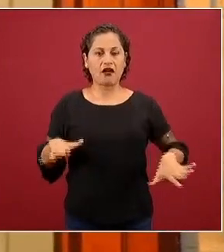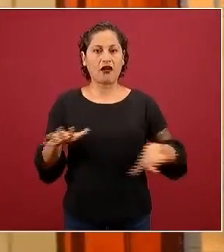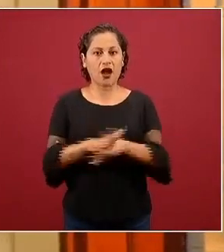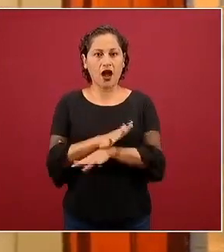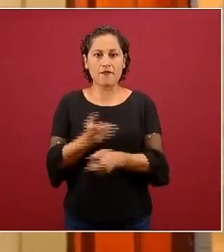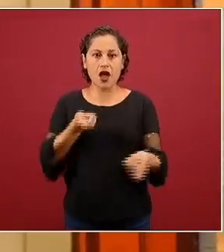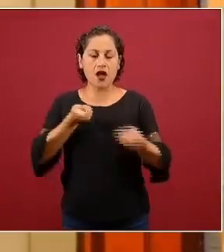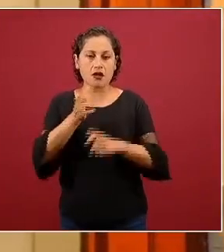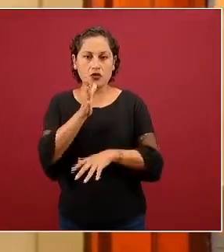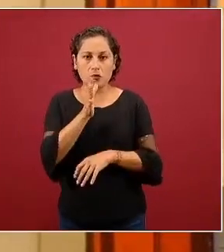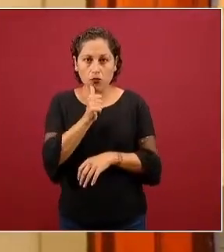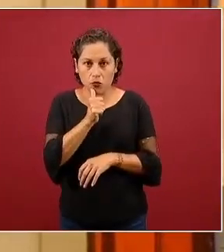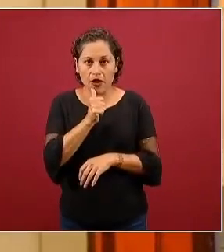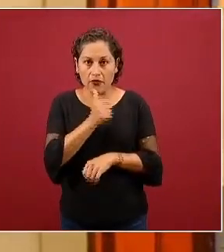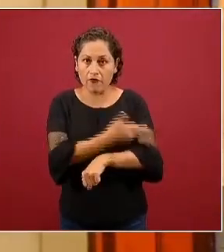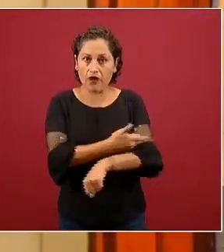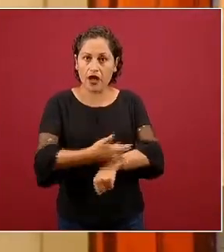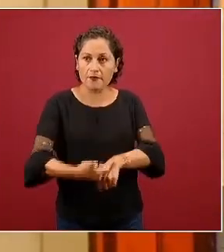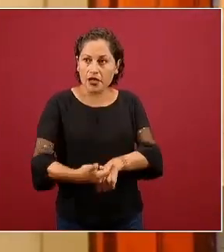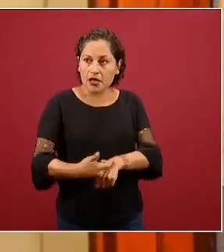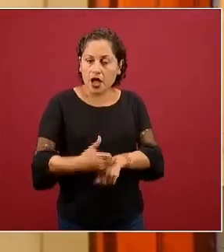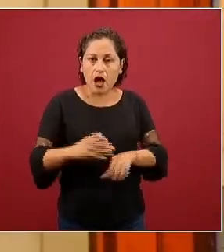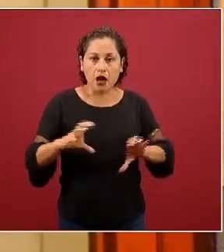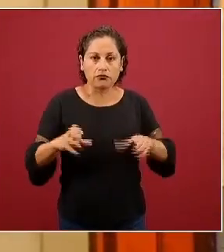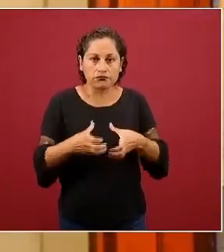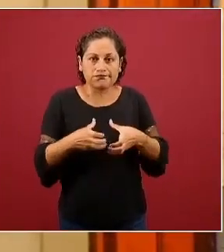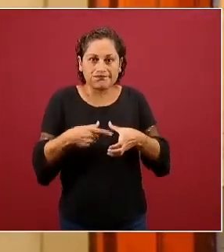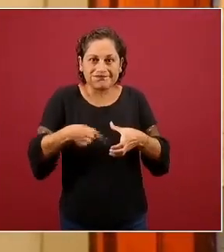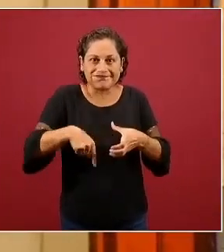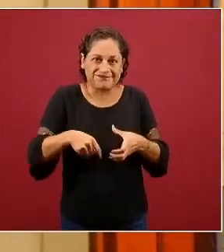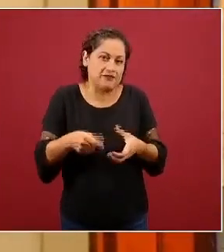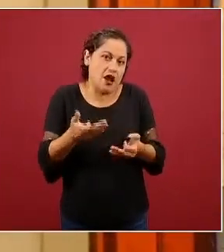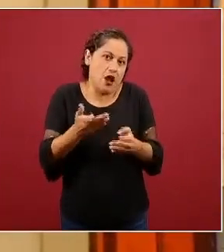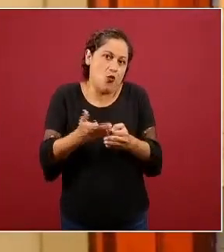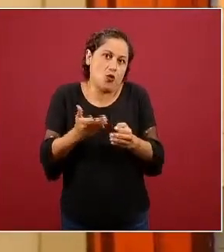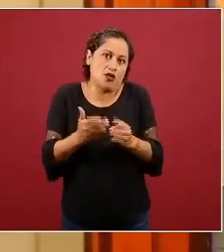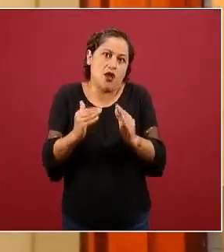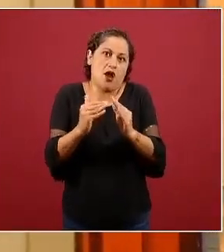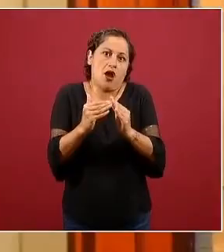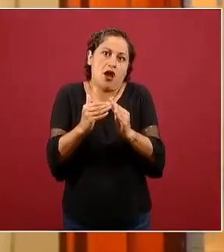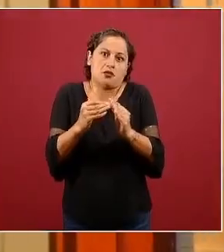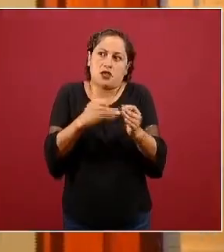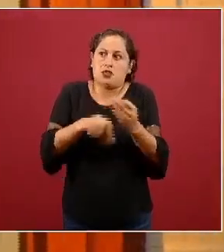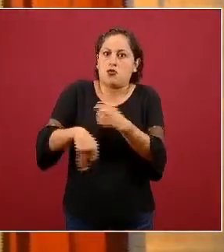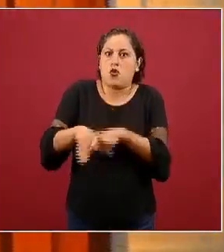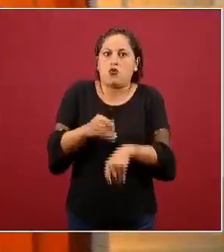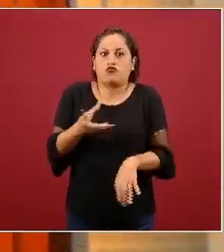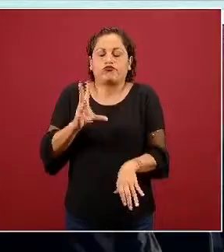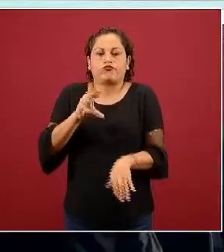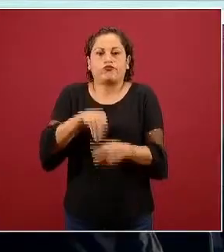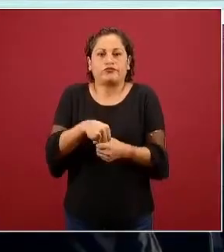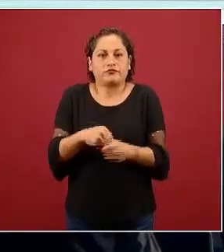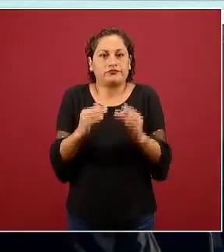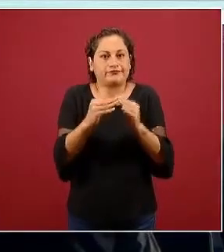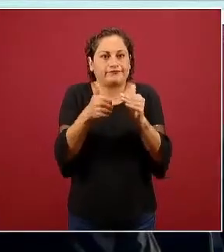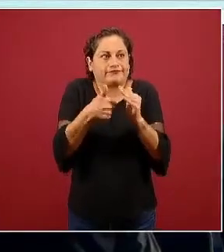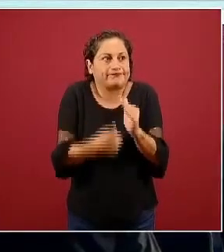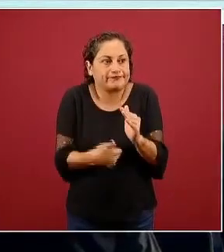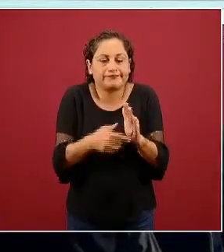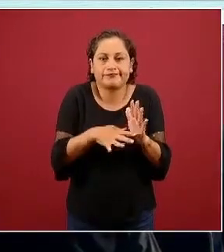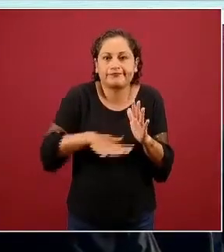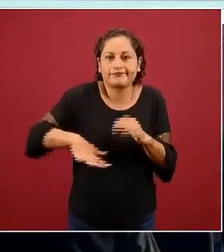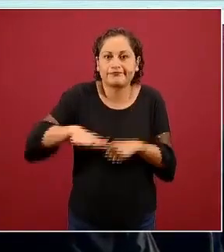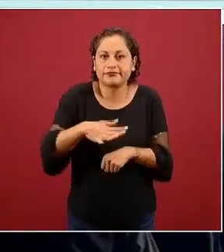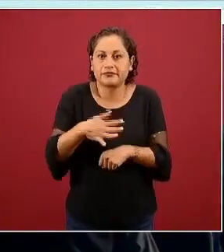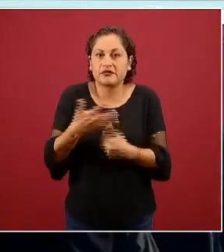personal y en mi vida familiar, ahorita que todos estamos encerrados, pues no es bueno tenerla. Ninguna es bueno y eso